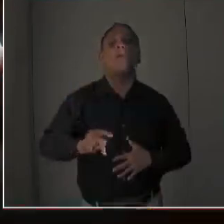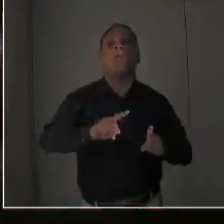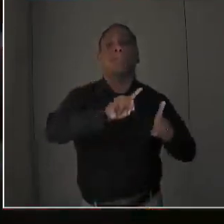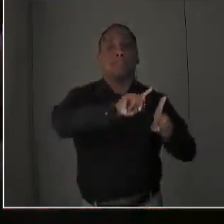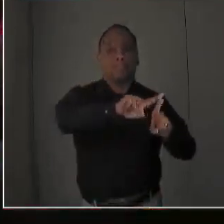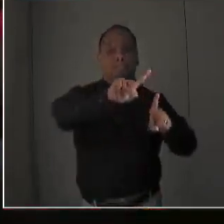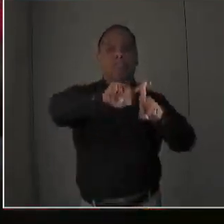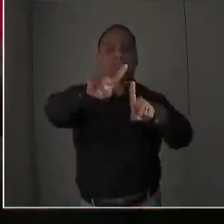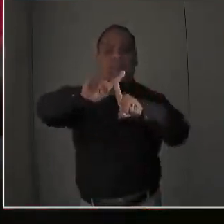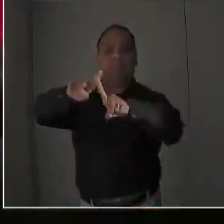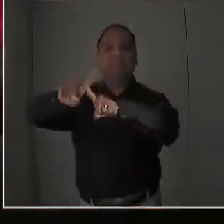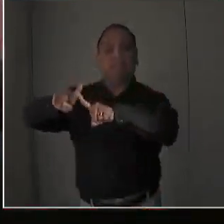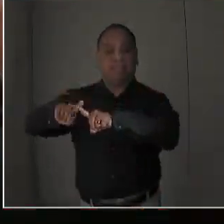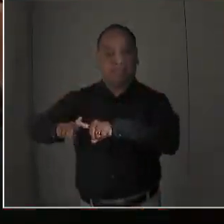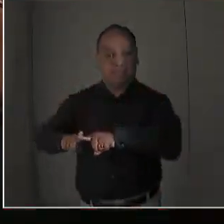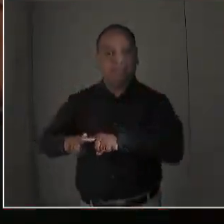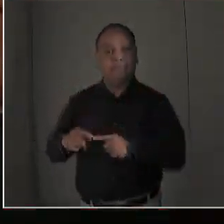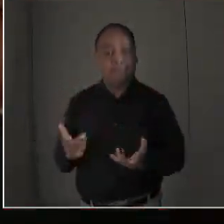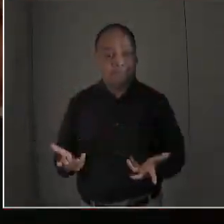pluralidad.